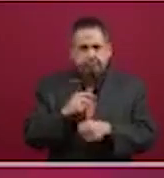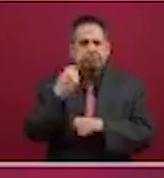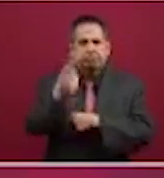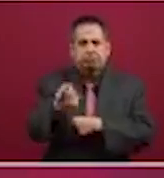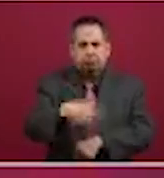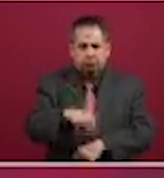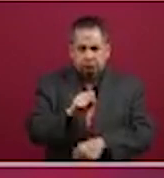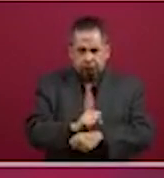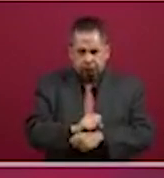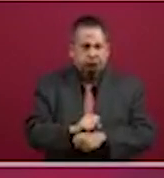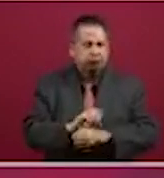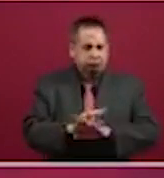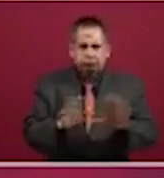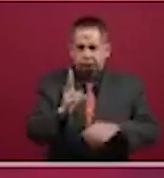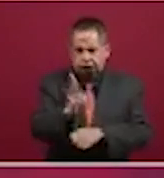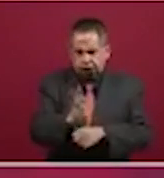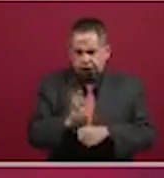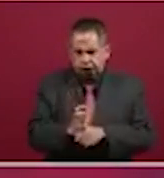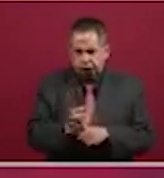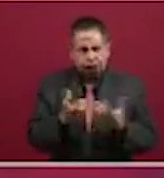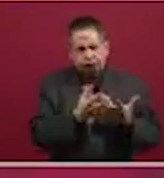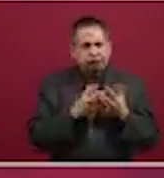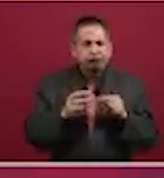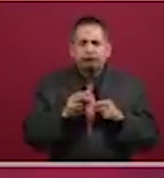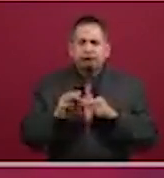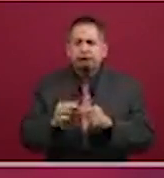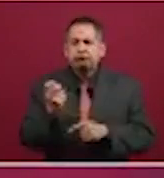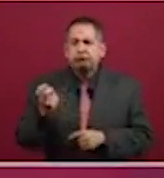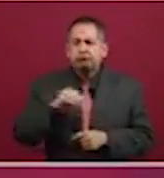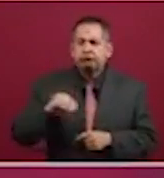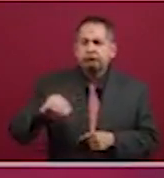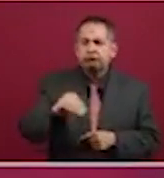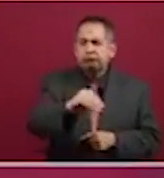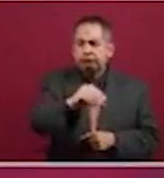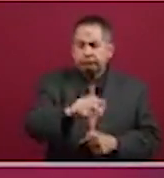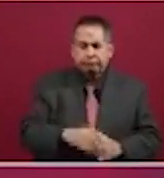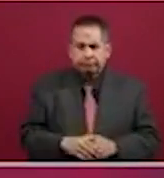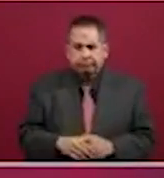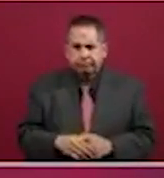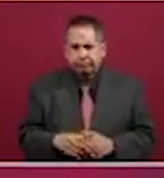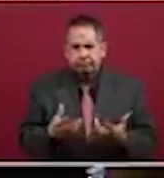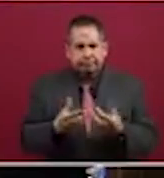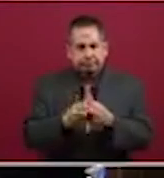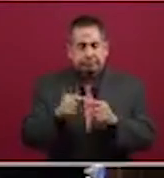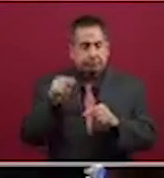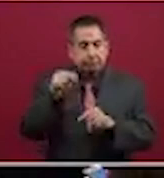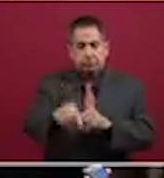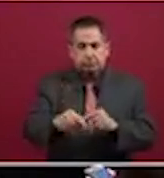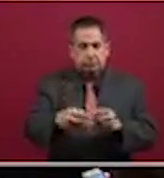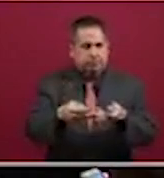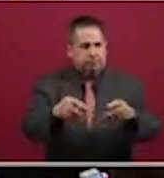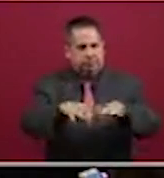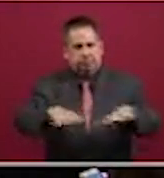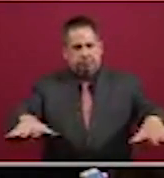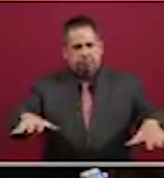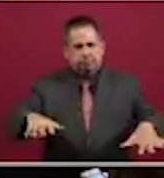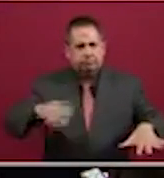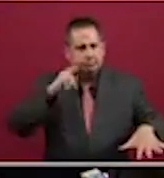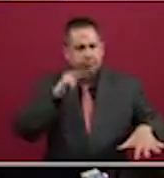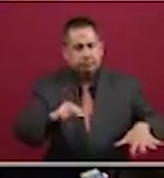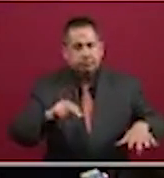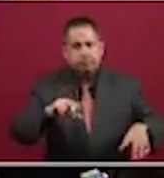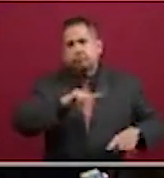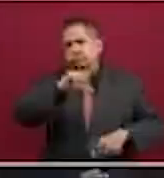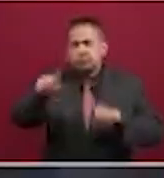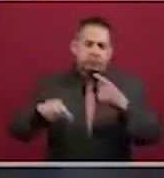próxima vamos a hacer una gira y esperaría esa tierra y también vamos a ir